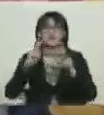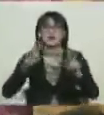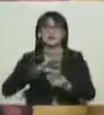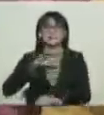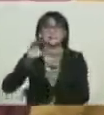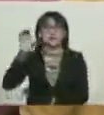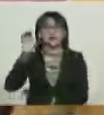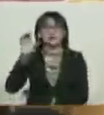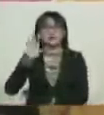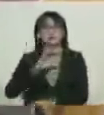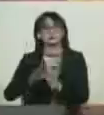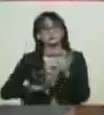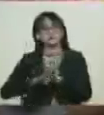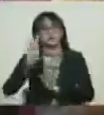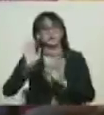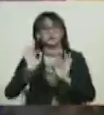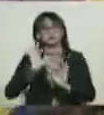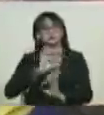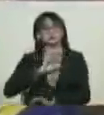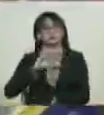patria y la prosperidad en nuestra patria.